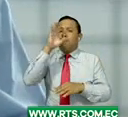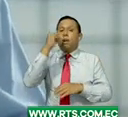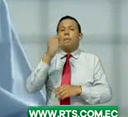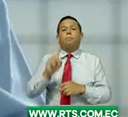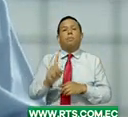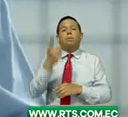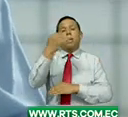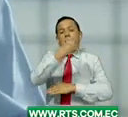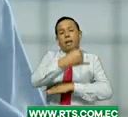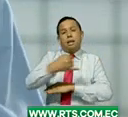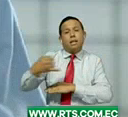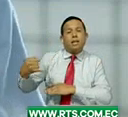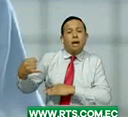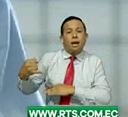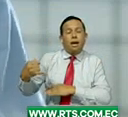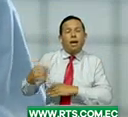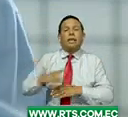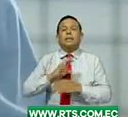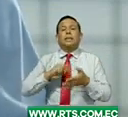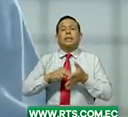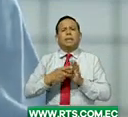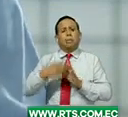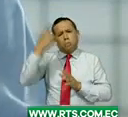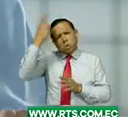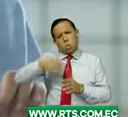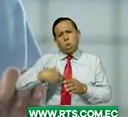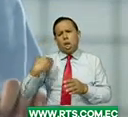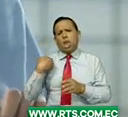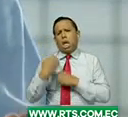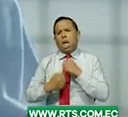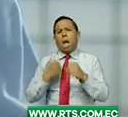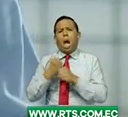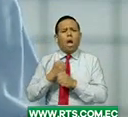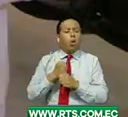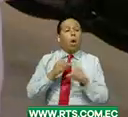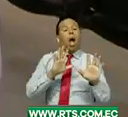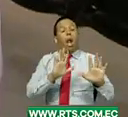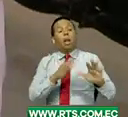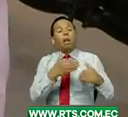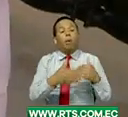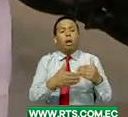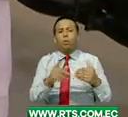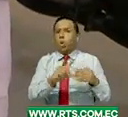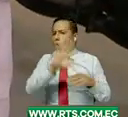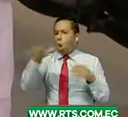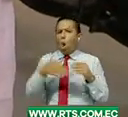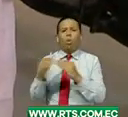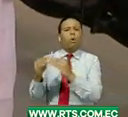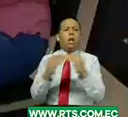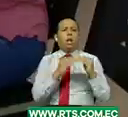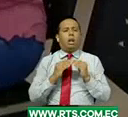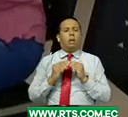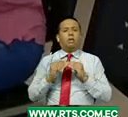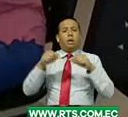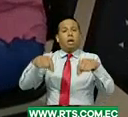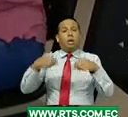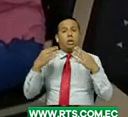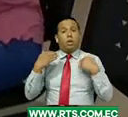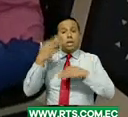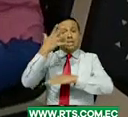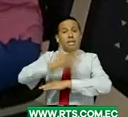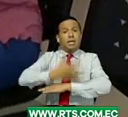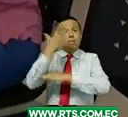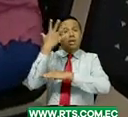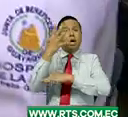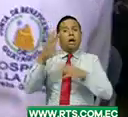La edad no tiene nada que ver en este punto. En tan solo 5 días, en Guayaquil se han vacunado